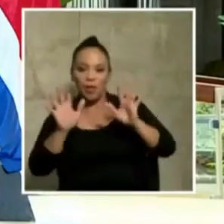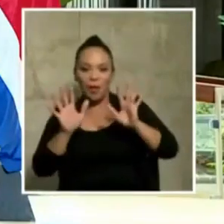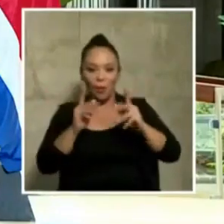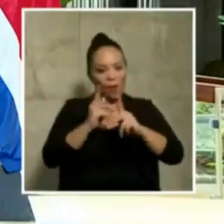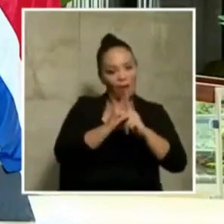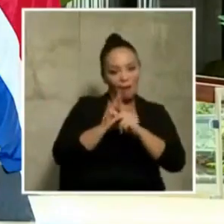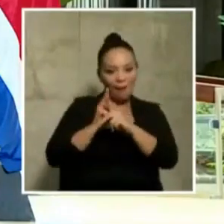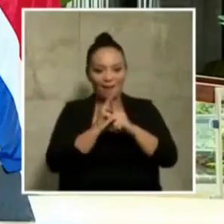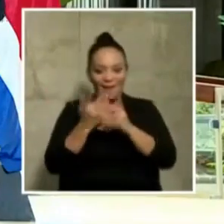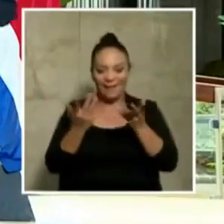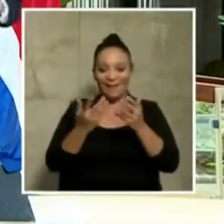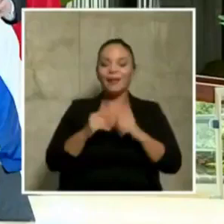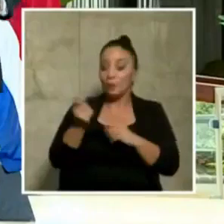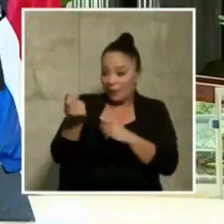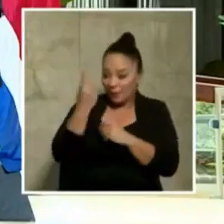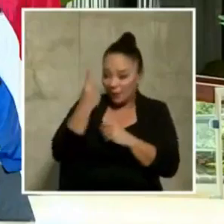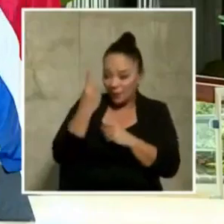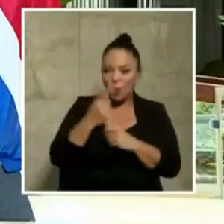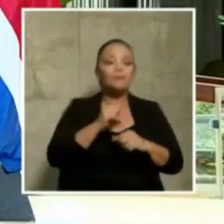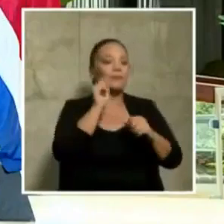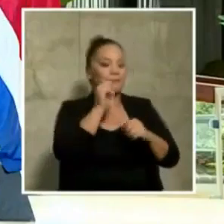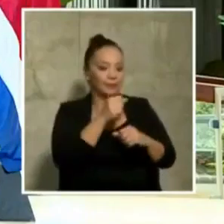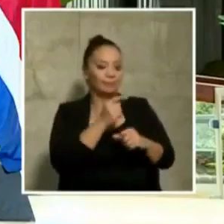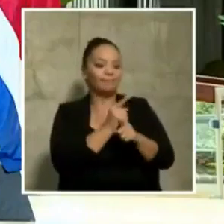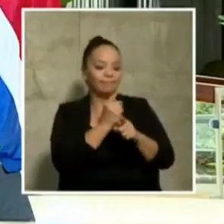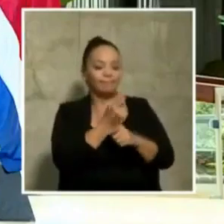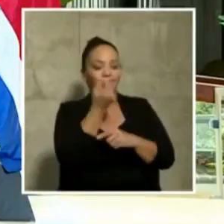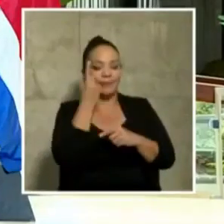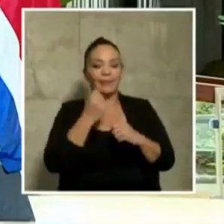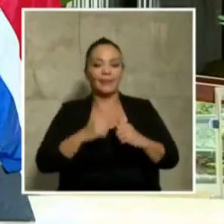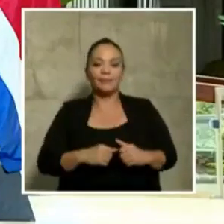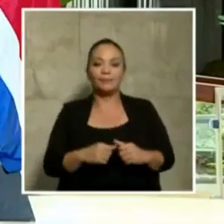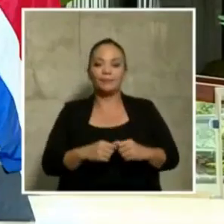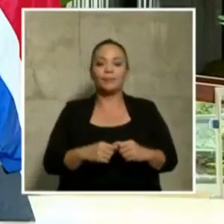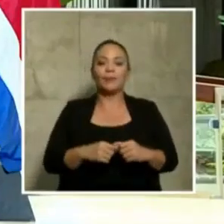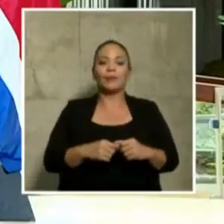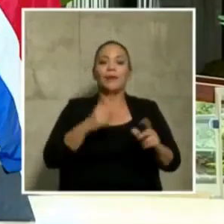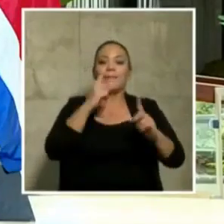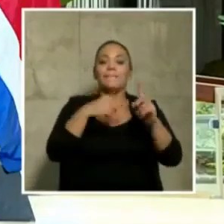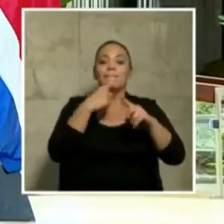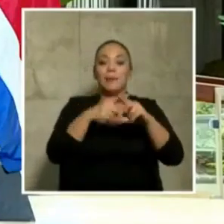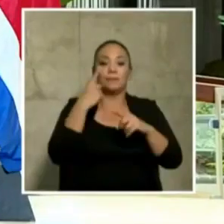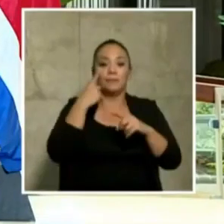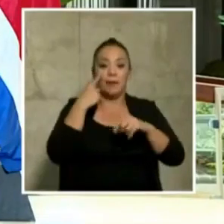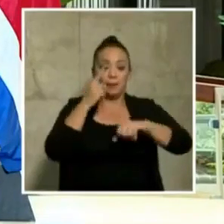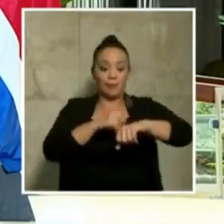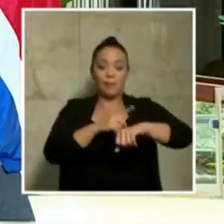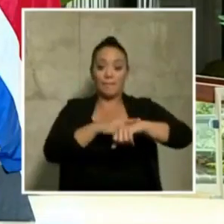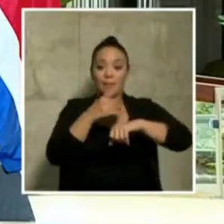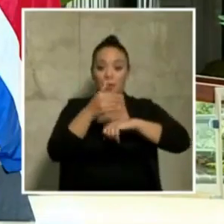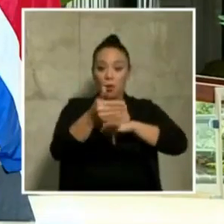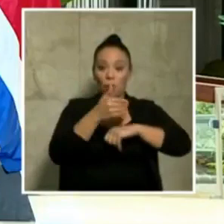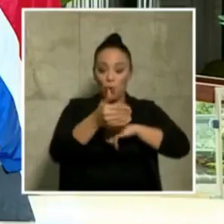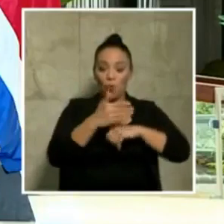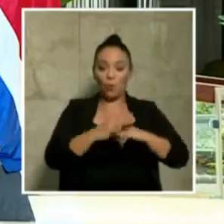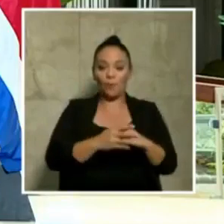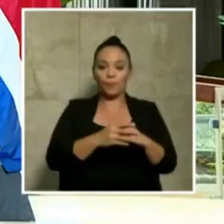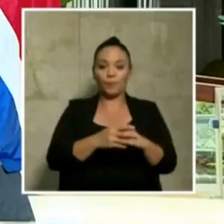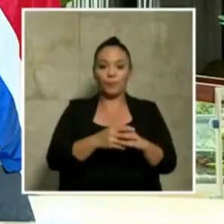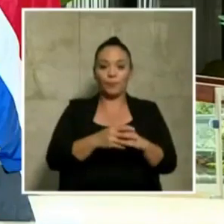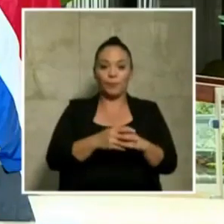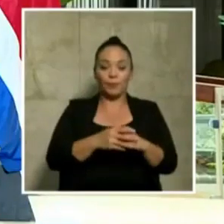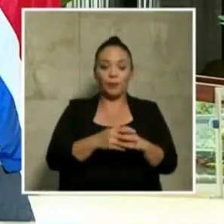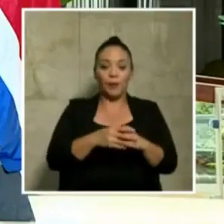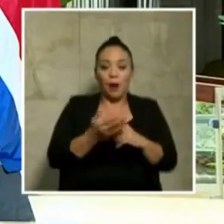totalmente, presidente. Totalmente. Y además de que en estos mismos periodos de tiempo, el aumento en los ingresos ha